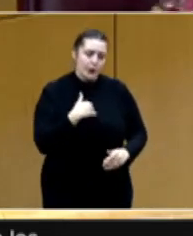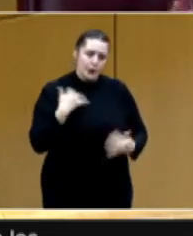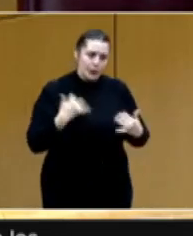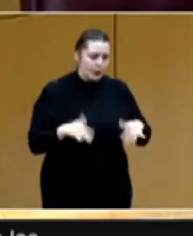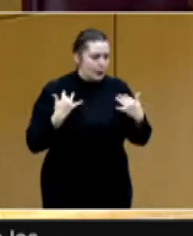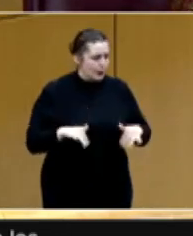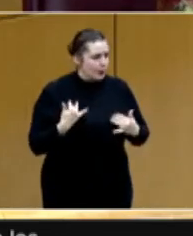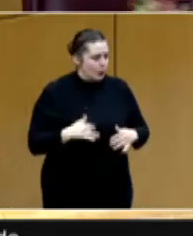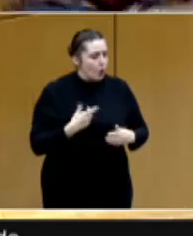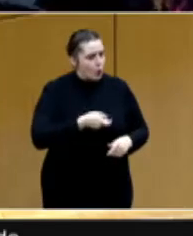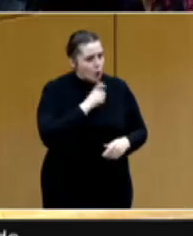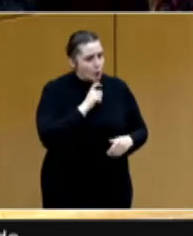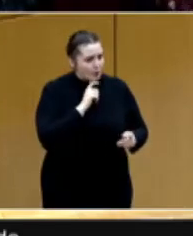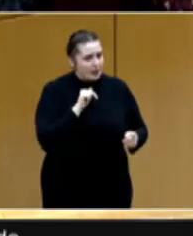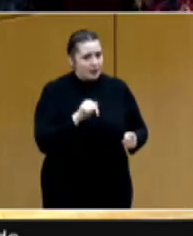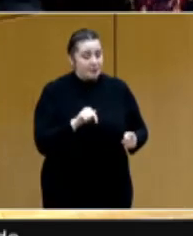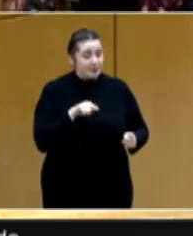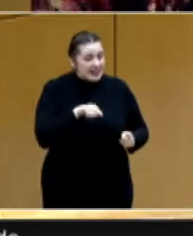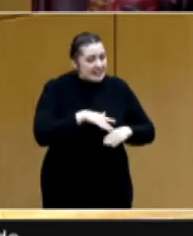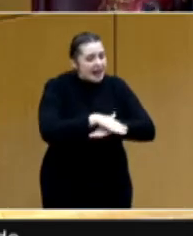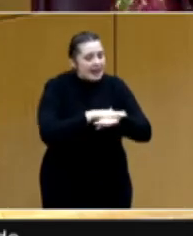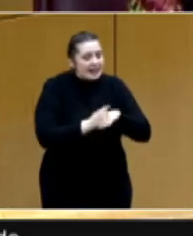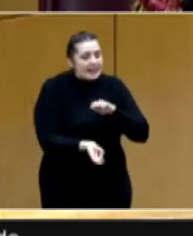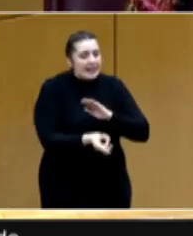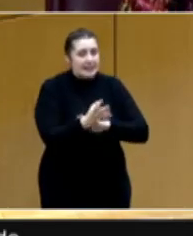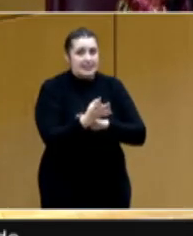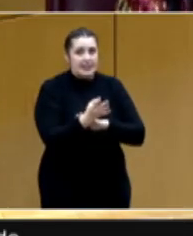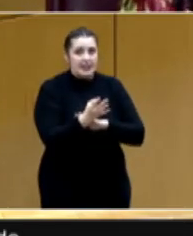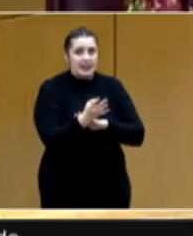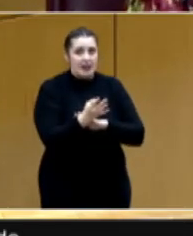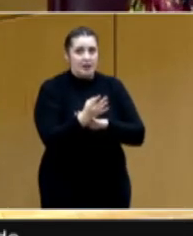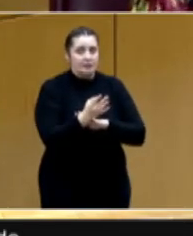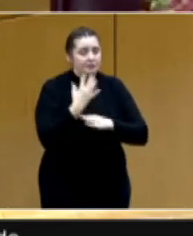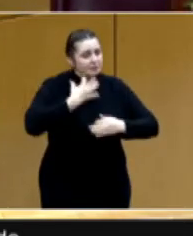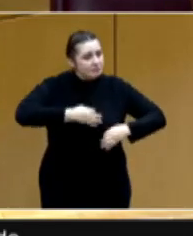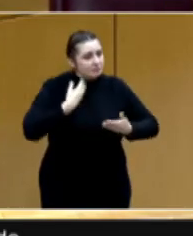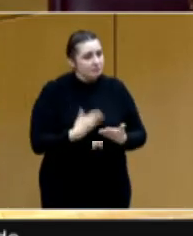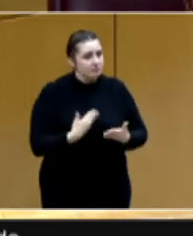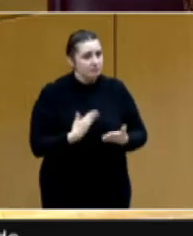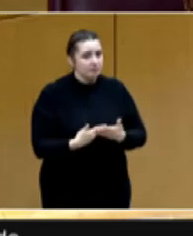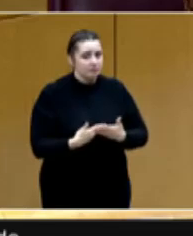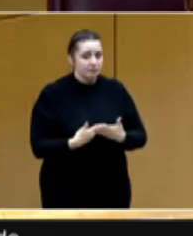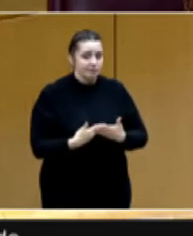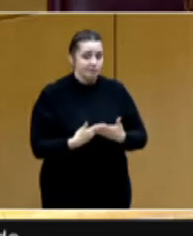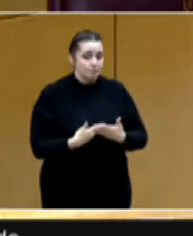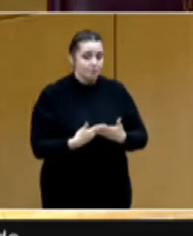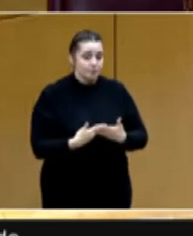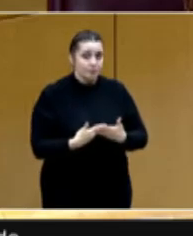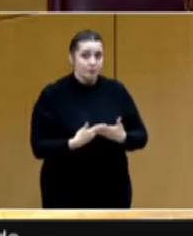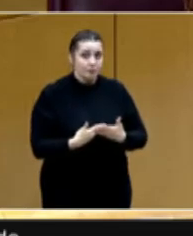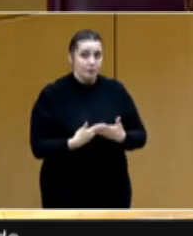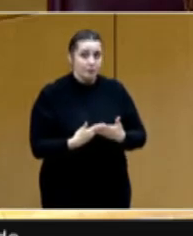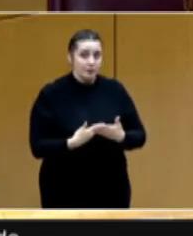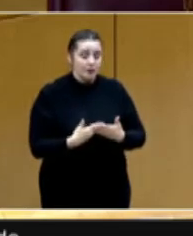y desde luego Esa es la esencia la que me refería antes de garante del juez como